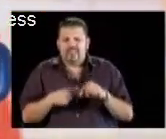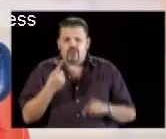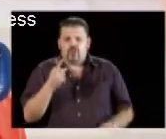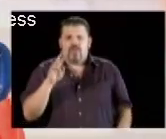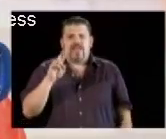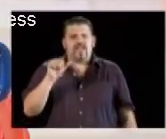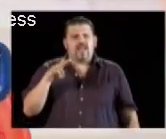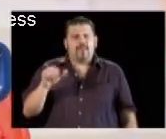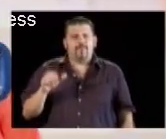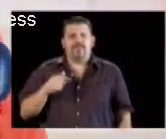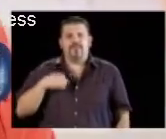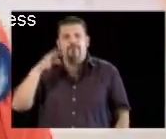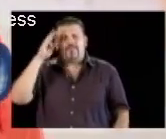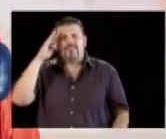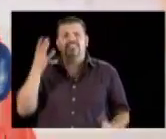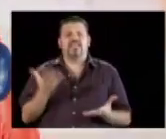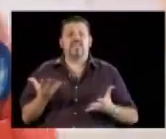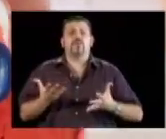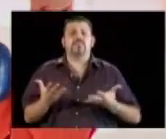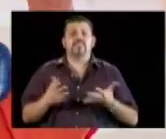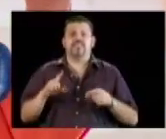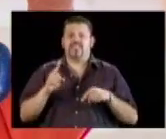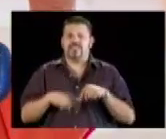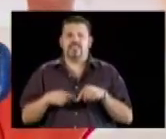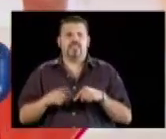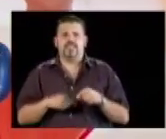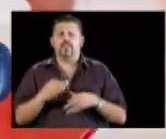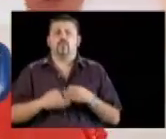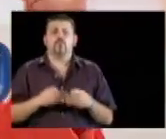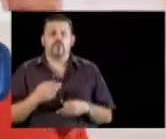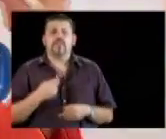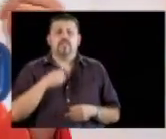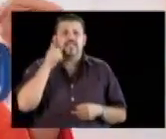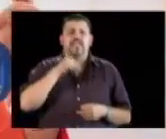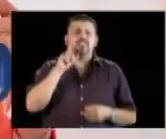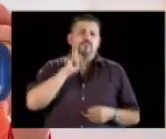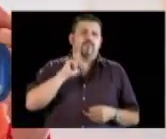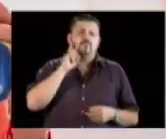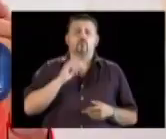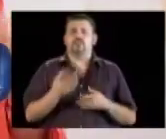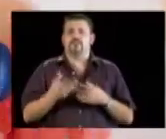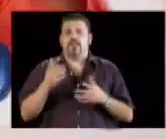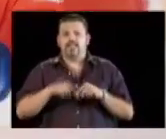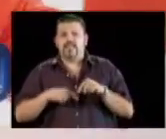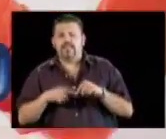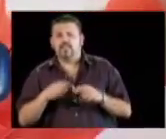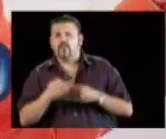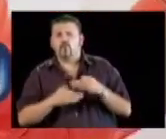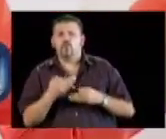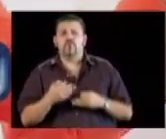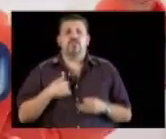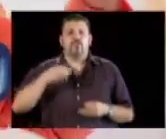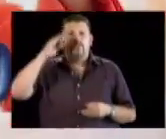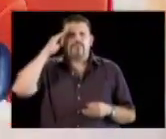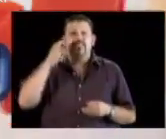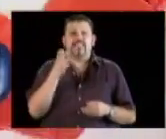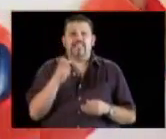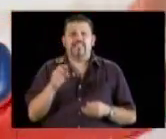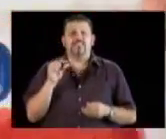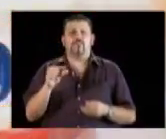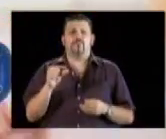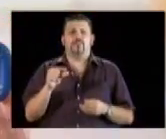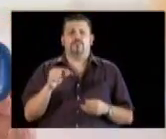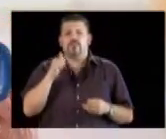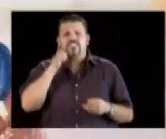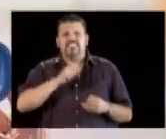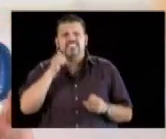rama y quito una sola piedra, va a ser una menos que las mujeres que vienen detrás de mí van a tener que quitar. Yo pensé que en ese momento iba a ser el sector al que yo me